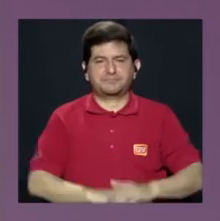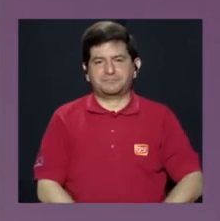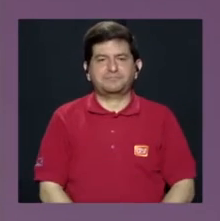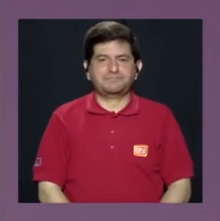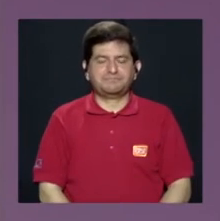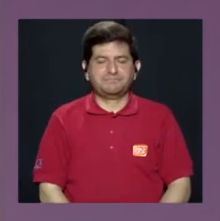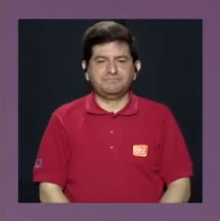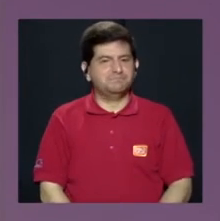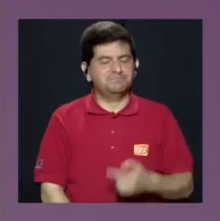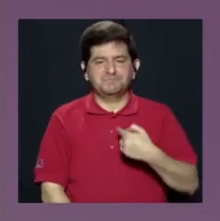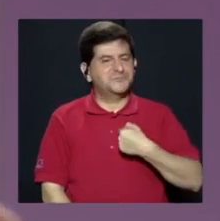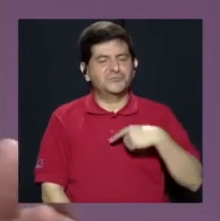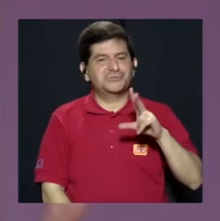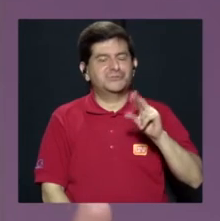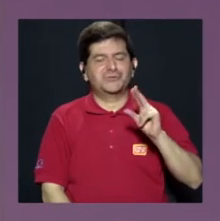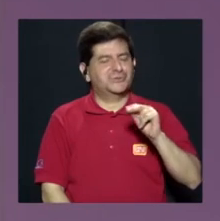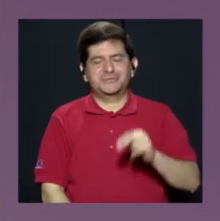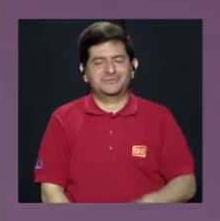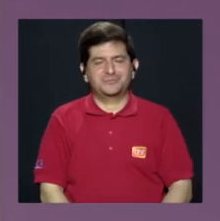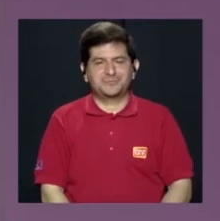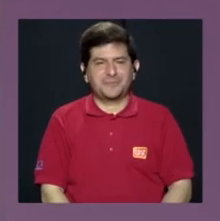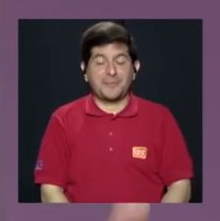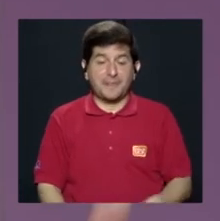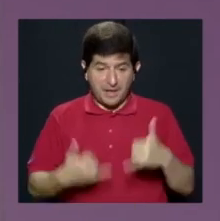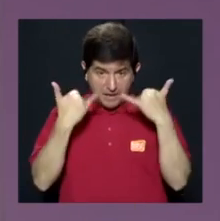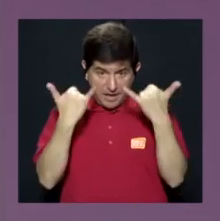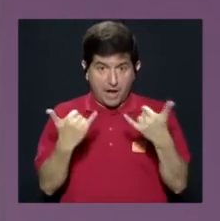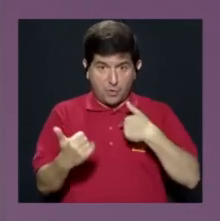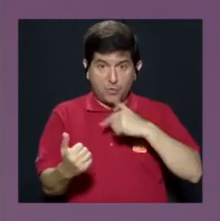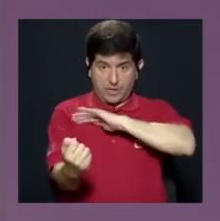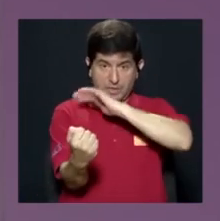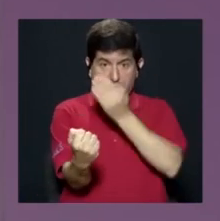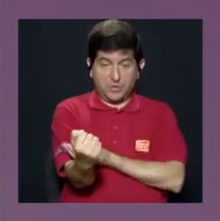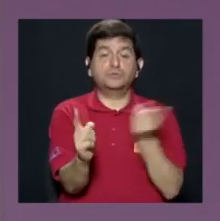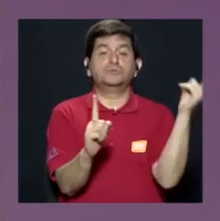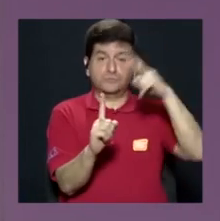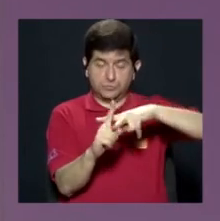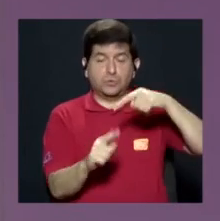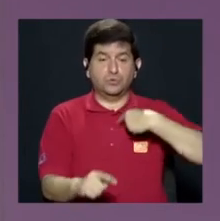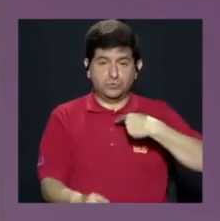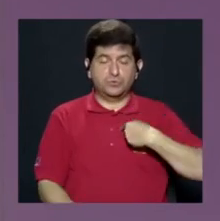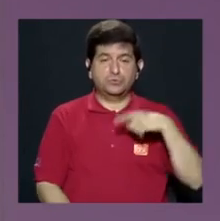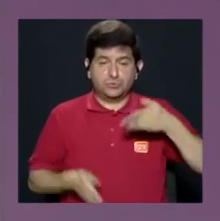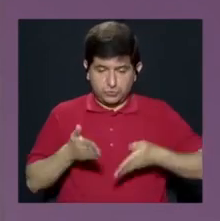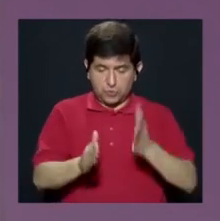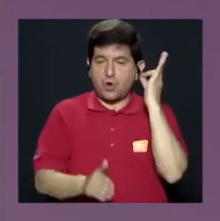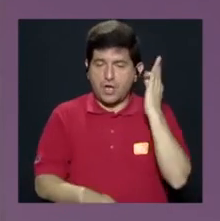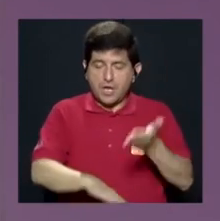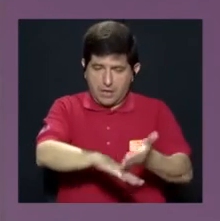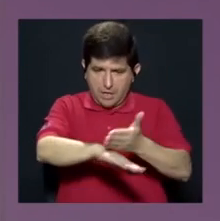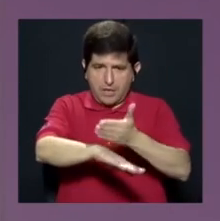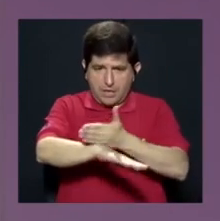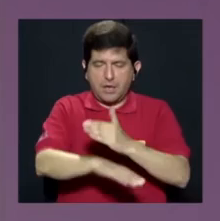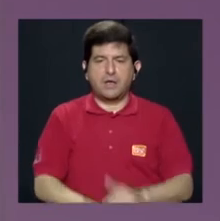sea, yo sí ahora me empodero, porque yo llevo una hija para arriba,